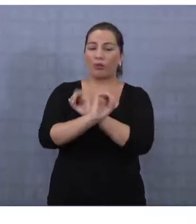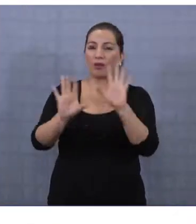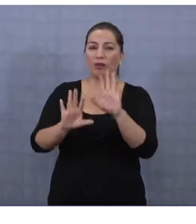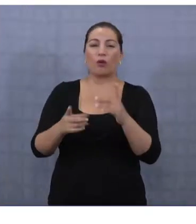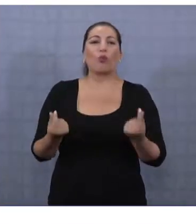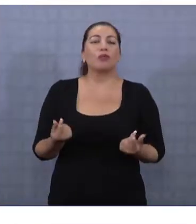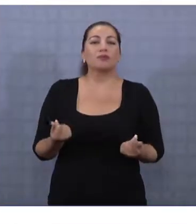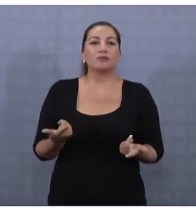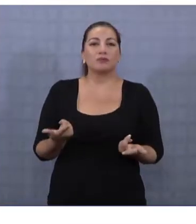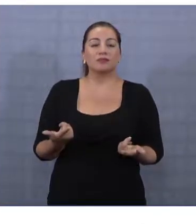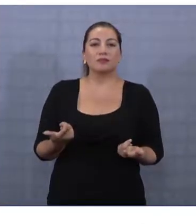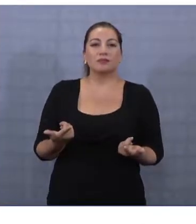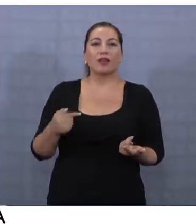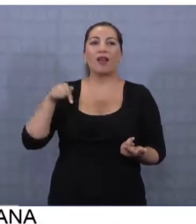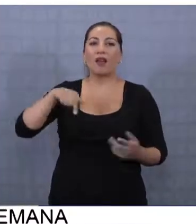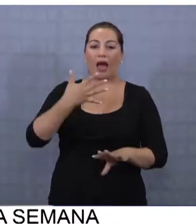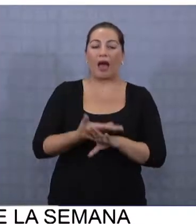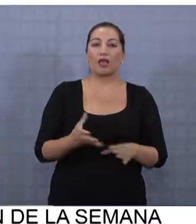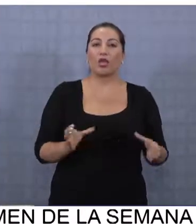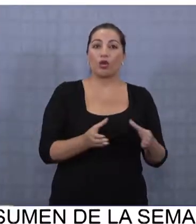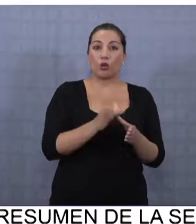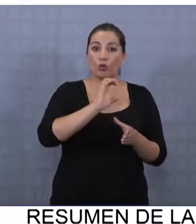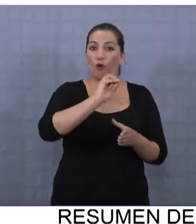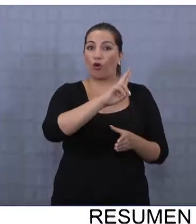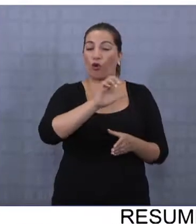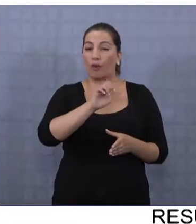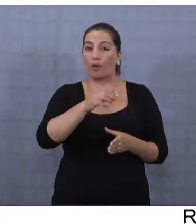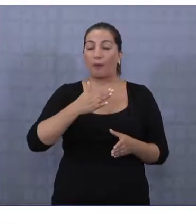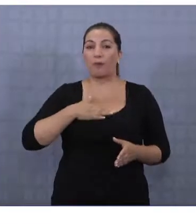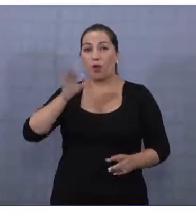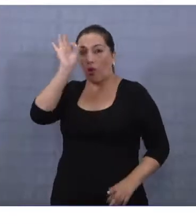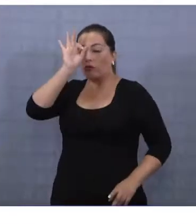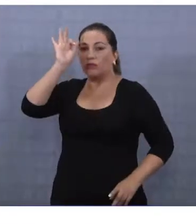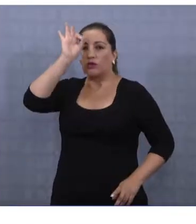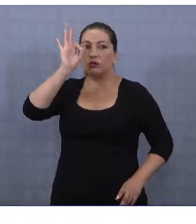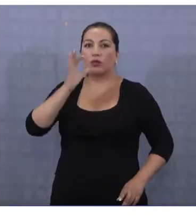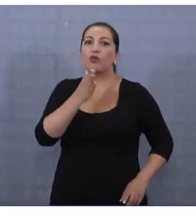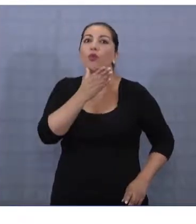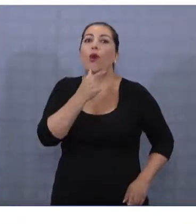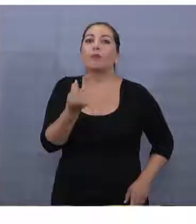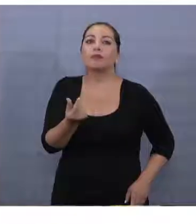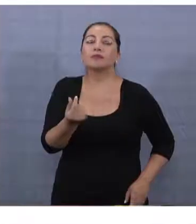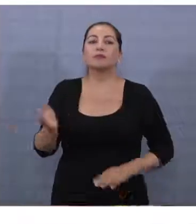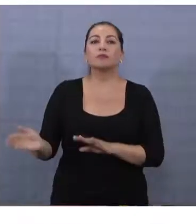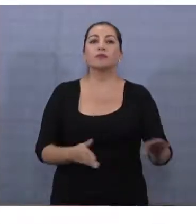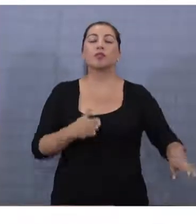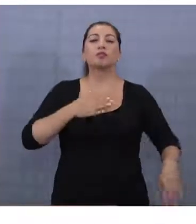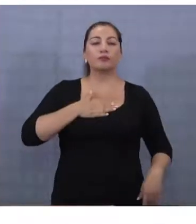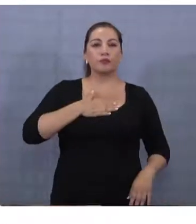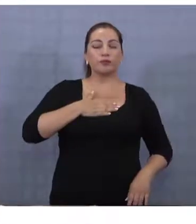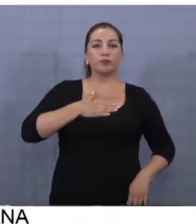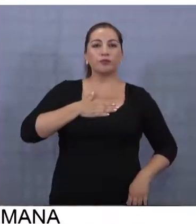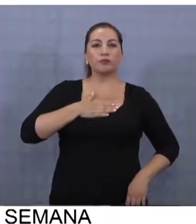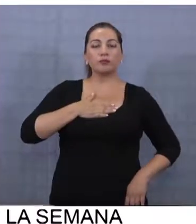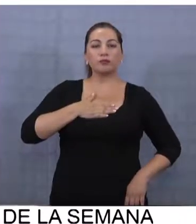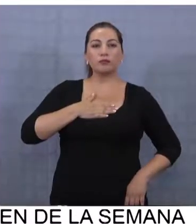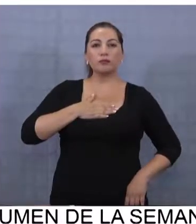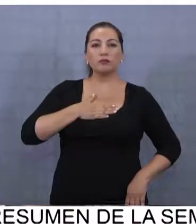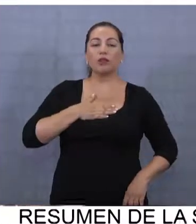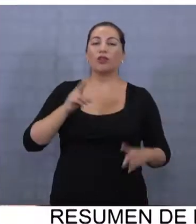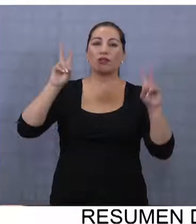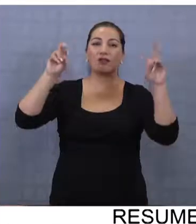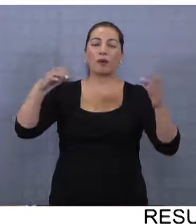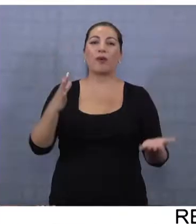saber cuánto dinero queda en este CORE y, según mi punto de vista, no queda ni un peso. Uno lo que tiene que ver con operación,